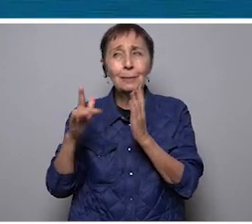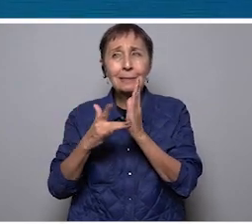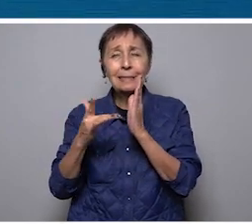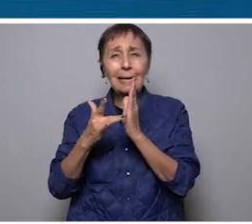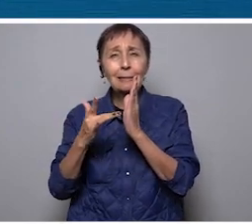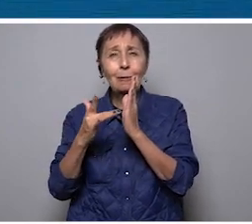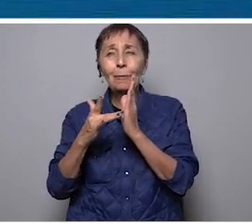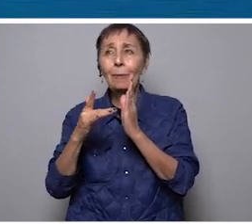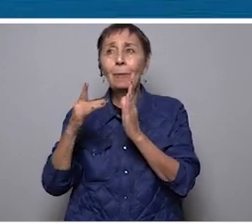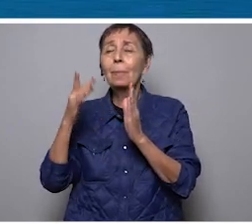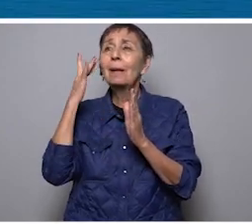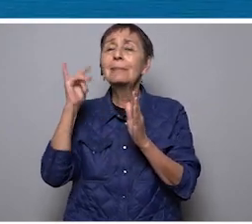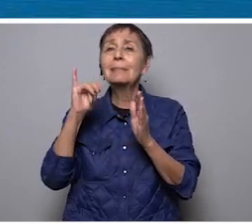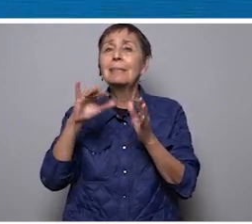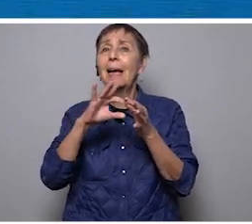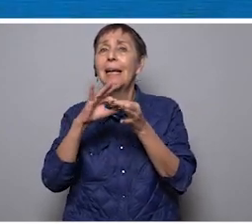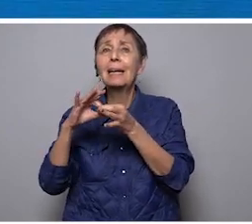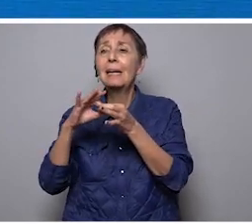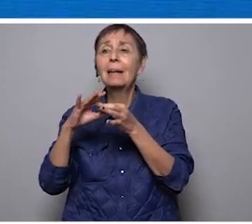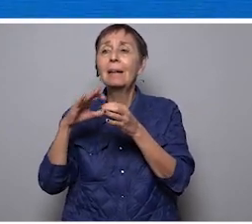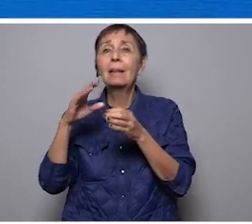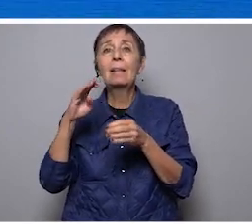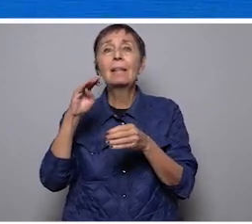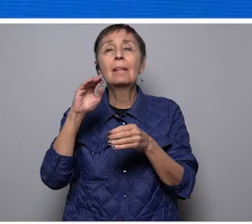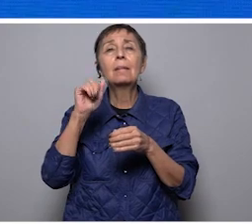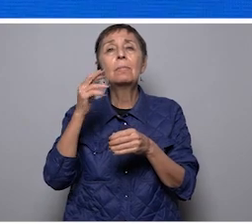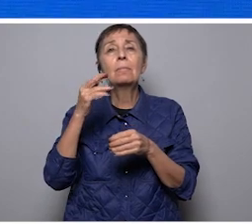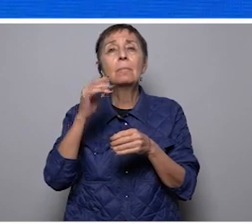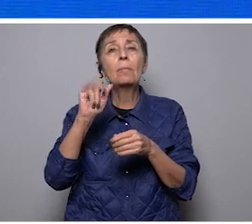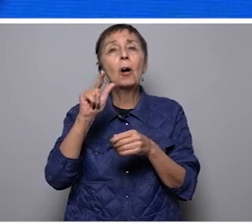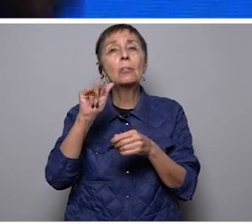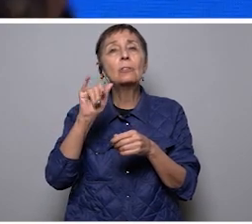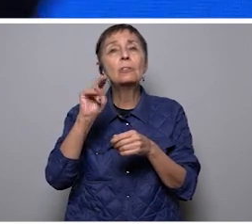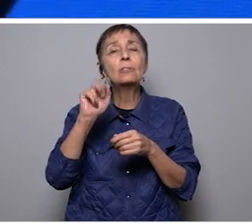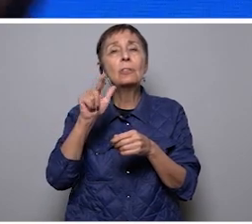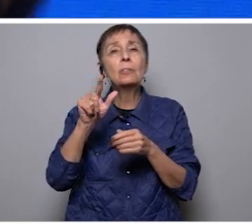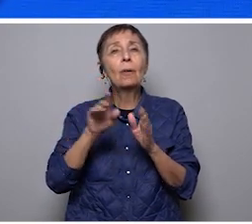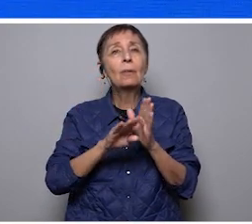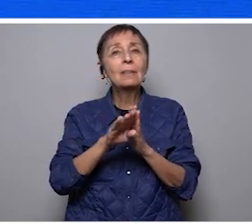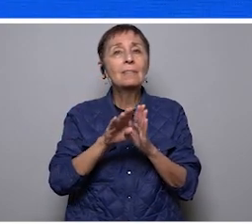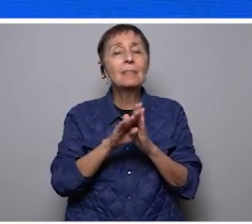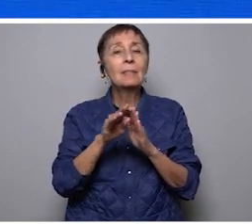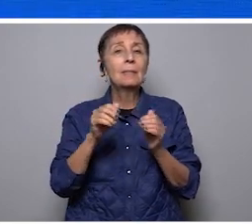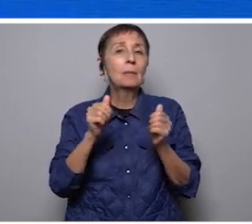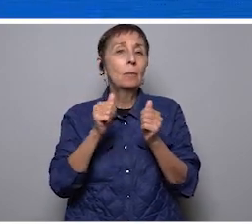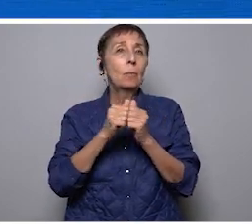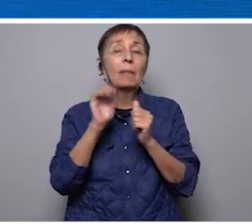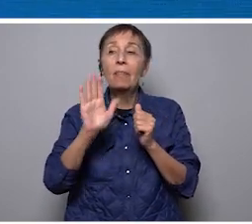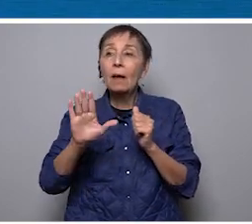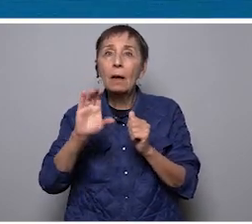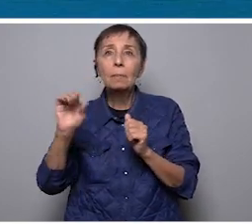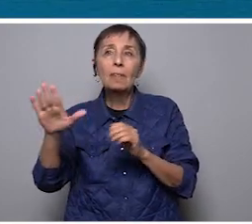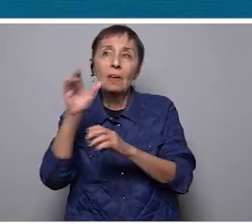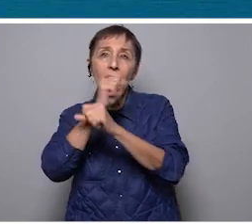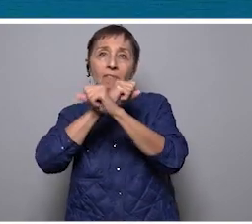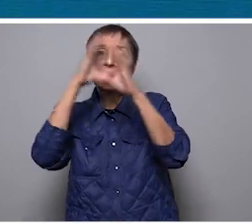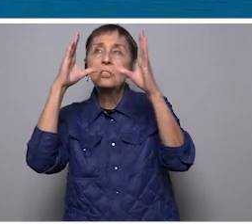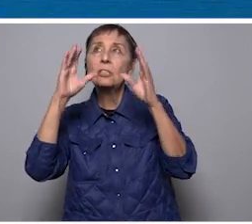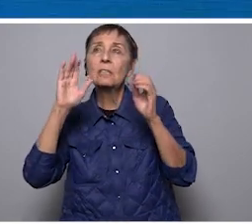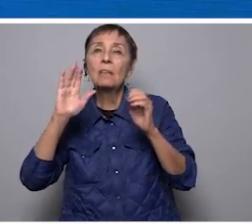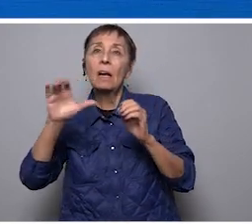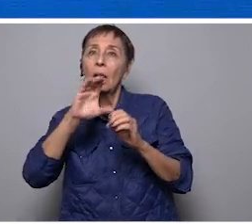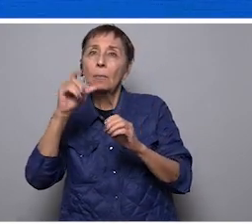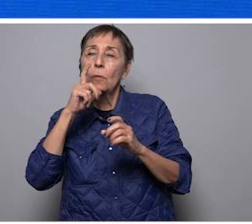marginal el problema tiene que ver con la visión que tiene una empresa que quiere apuntalar sistemas